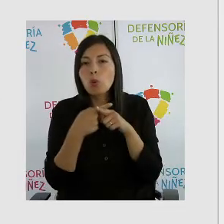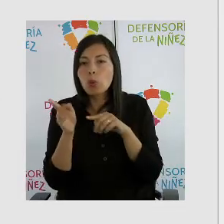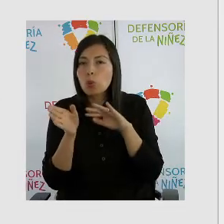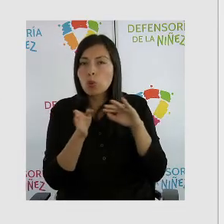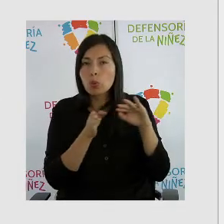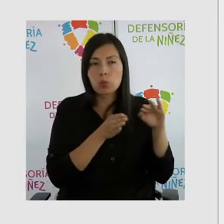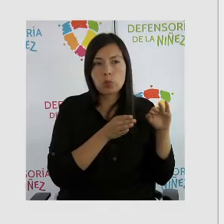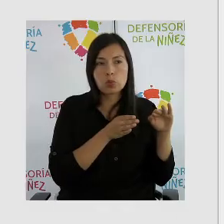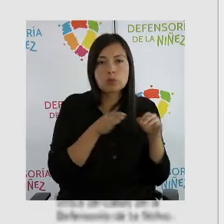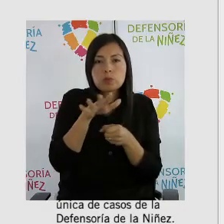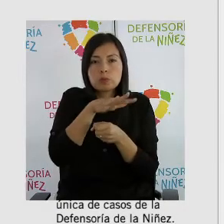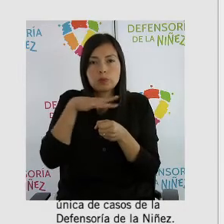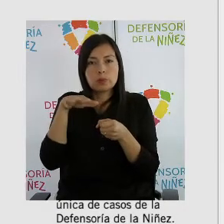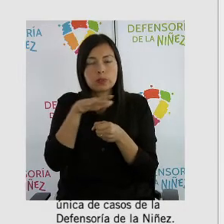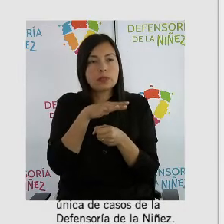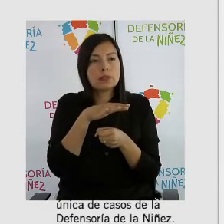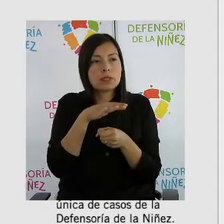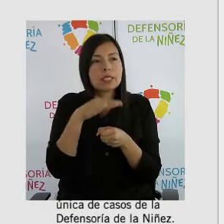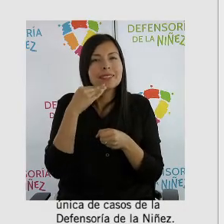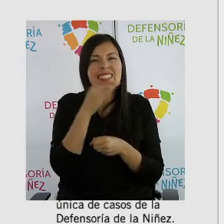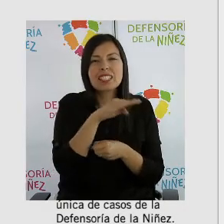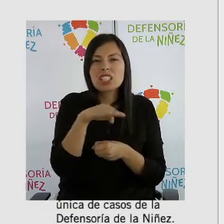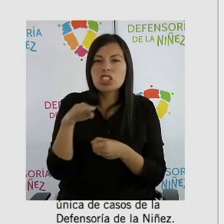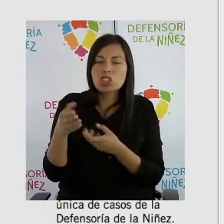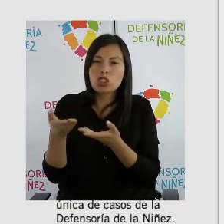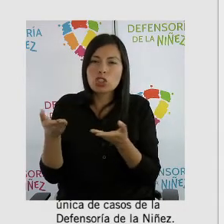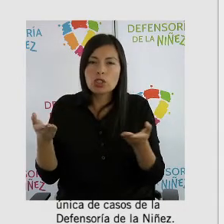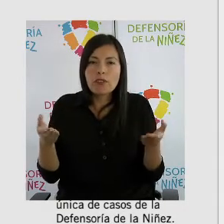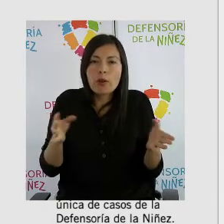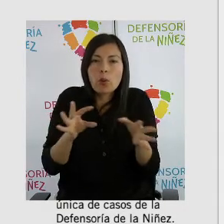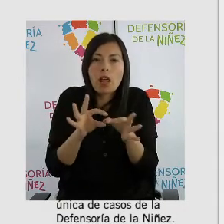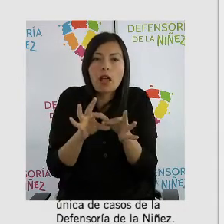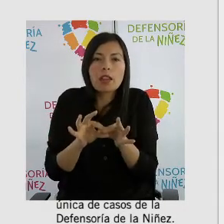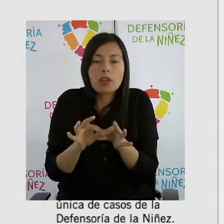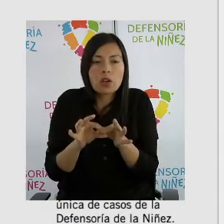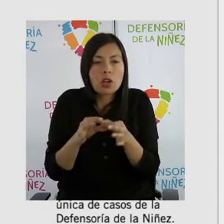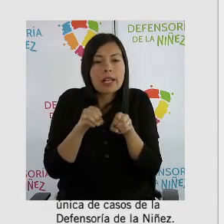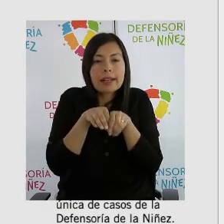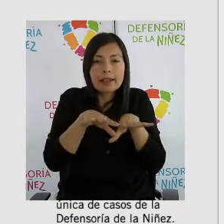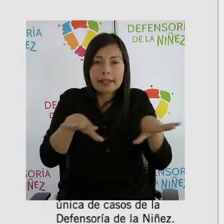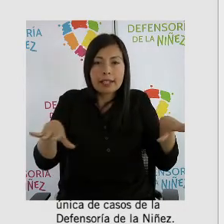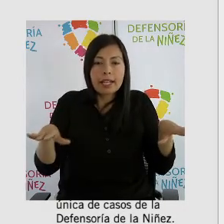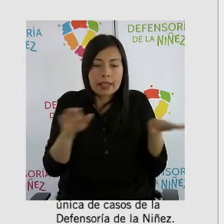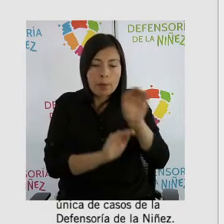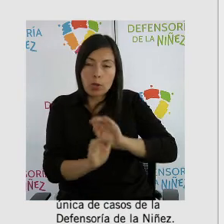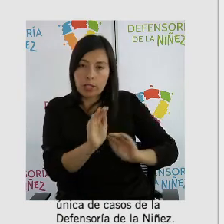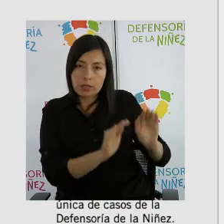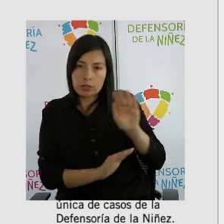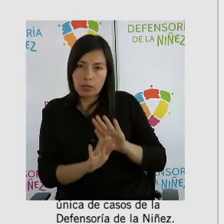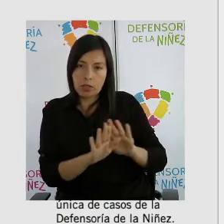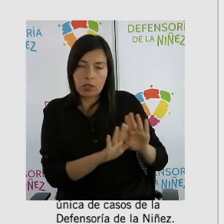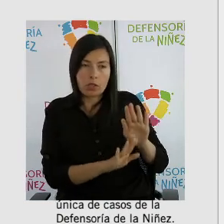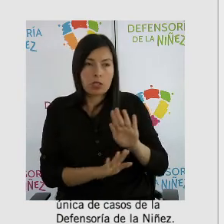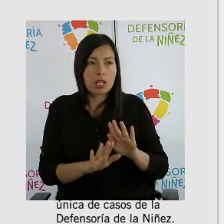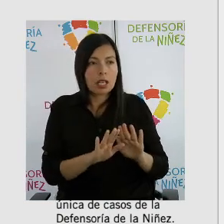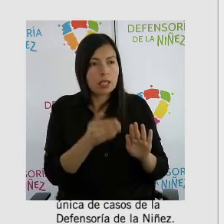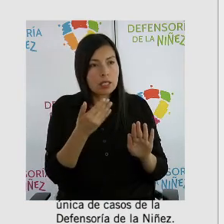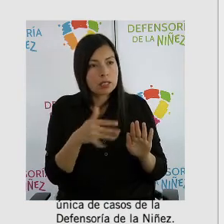tenemos situaciones que involucran niños que están vinculados a la red de protección, donde también se agudiza